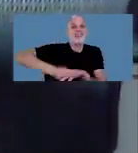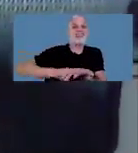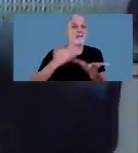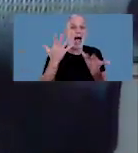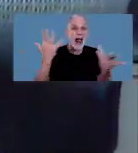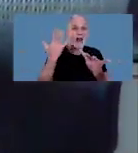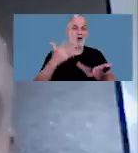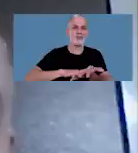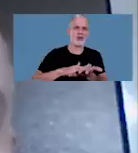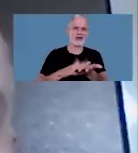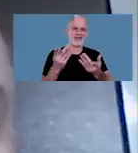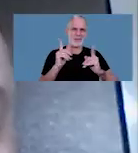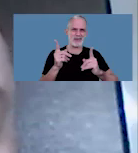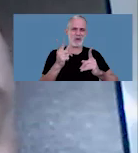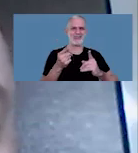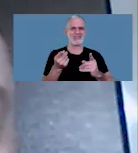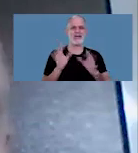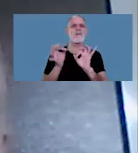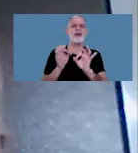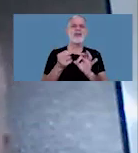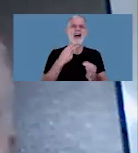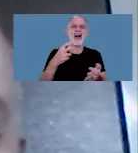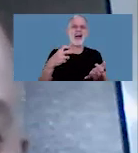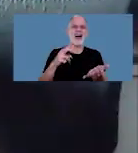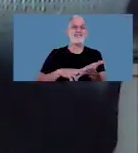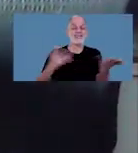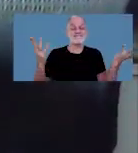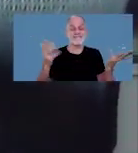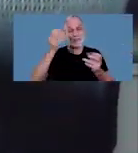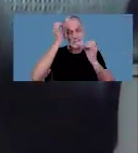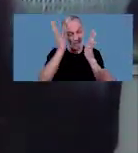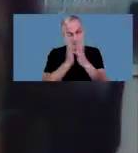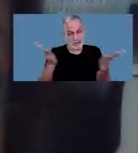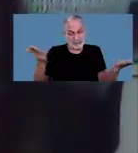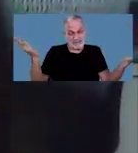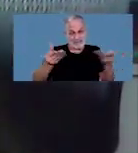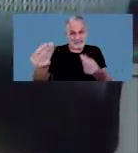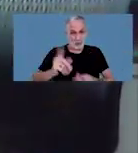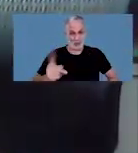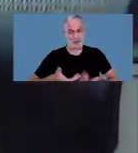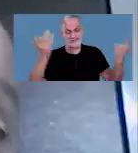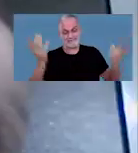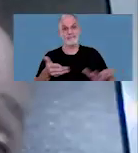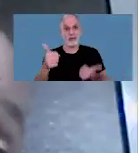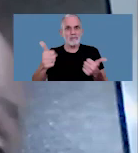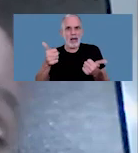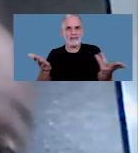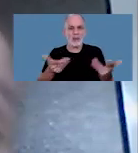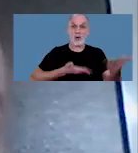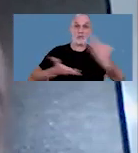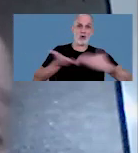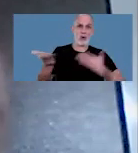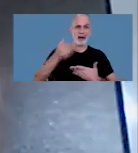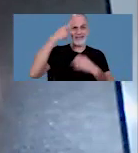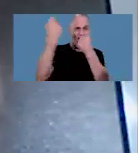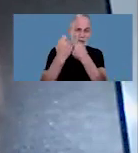hubo de monedas Esperemos. digitales. Bueno, Gracias, ¿eh? lamento no haberte podido No, ayudar. por favor, no, no. Es bueno por lo menos compartir el criterio y